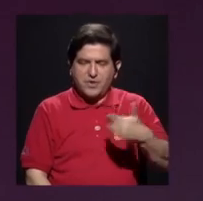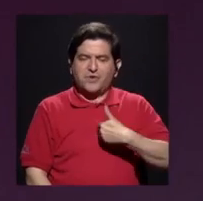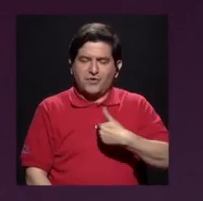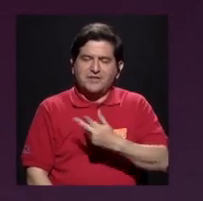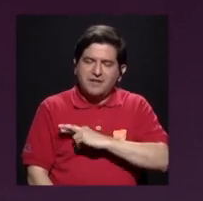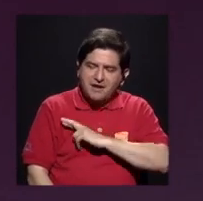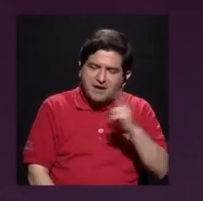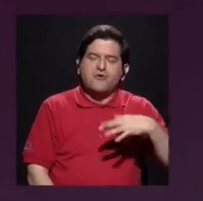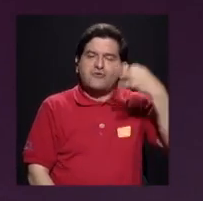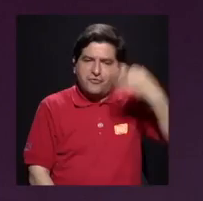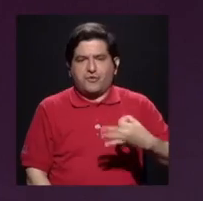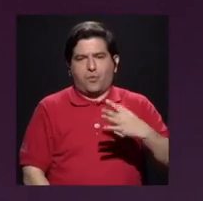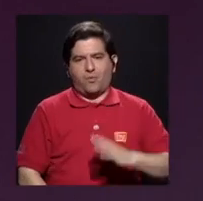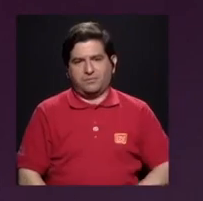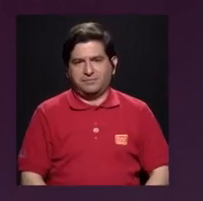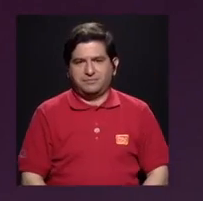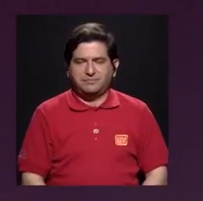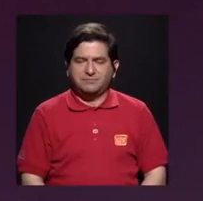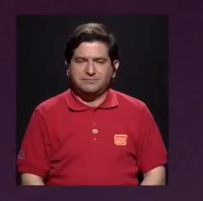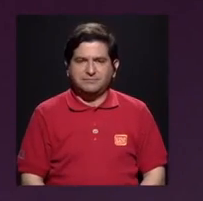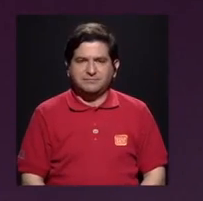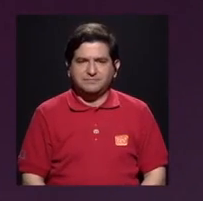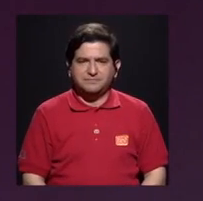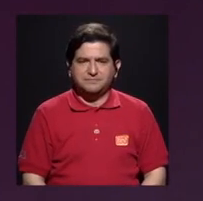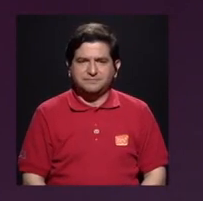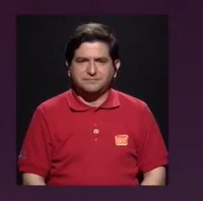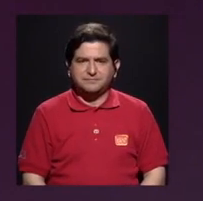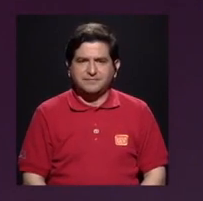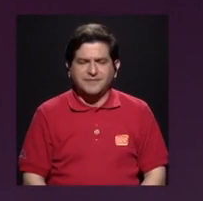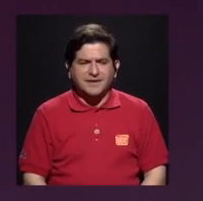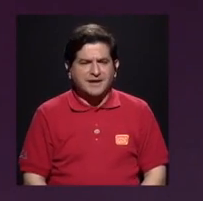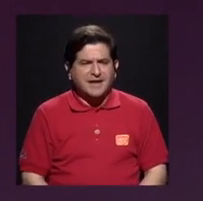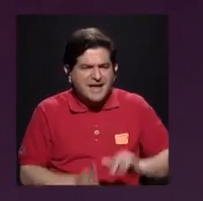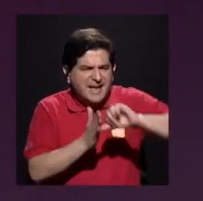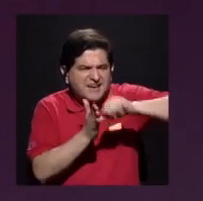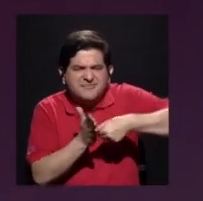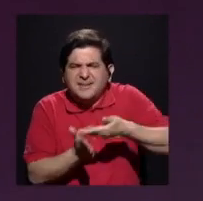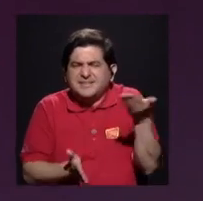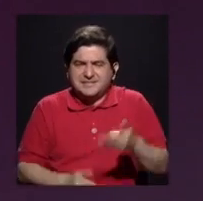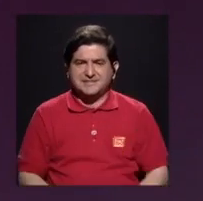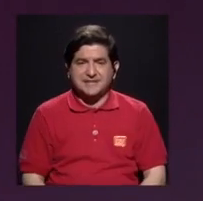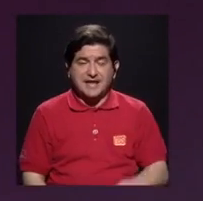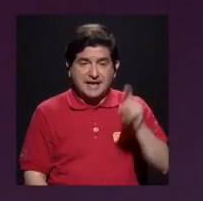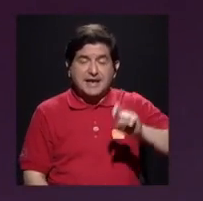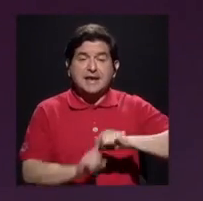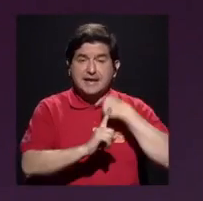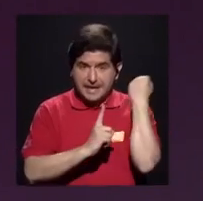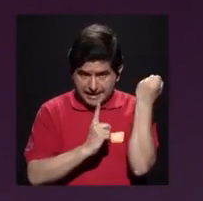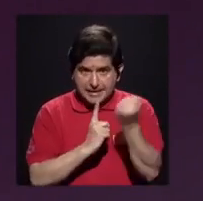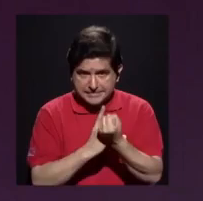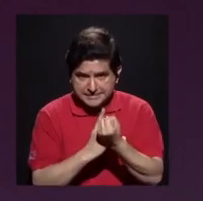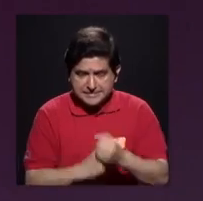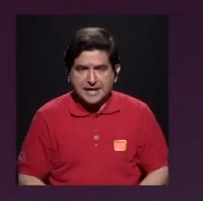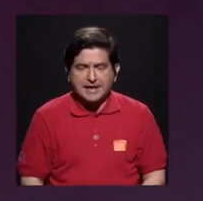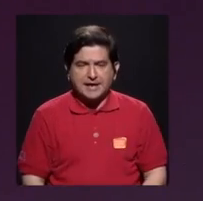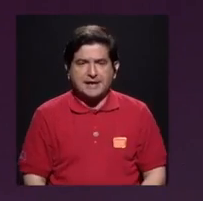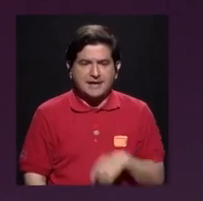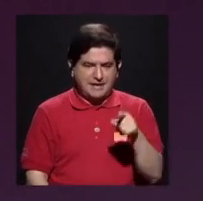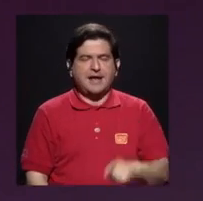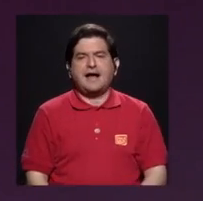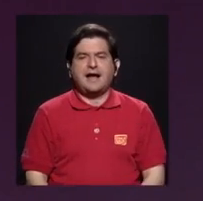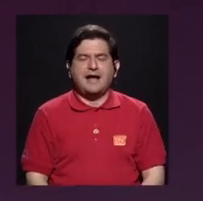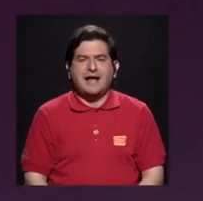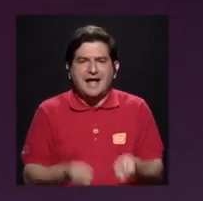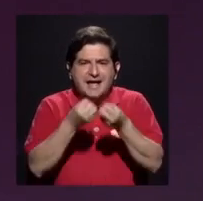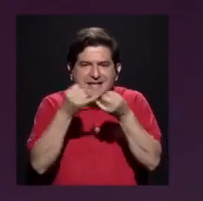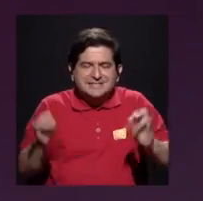entonces él lo que más bien se está reafirmando es que haya una condición que es la condición de la laicidad que